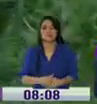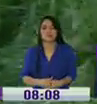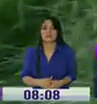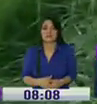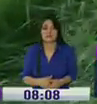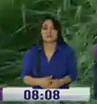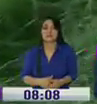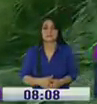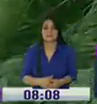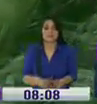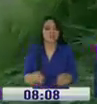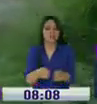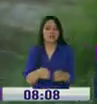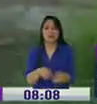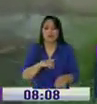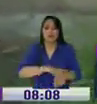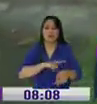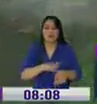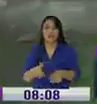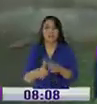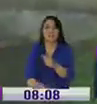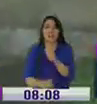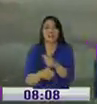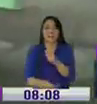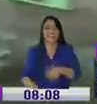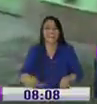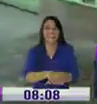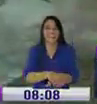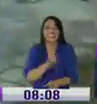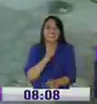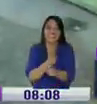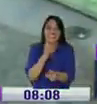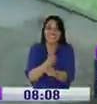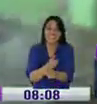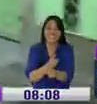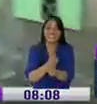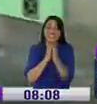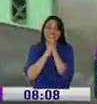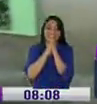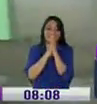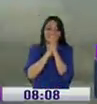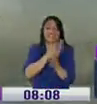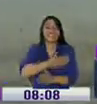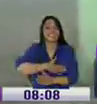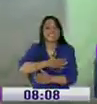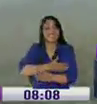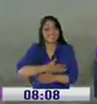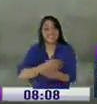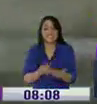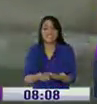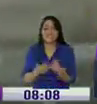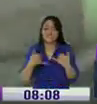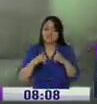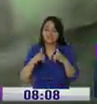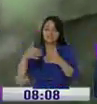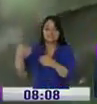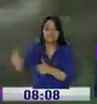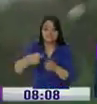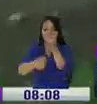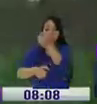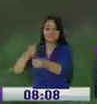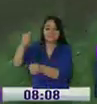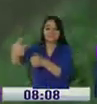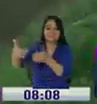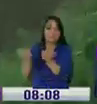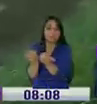el servicio del perro. Entonces eso veremos si es posible que diera contenedor de basura para